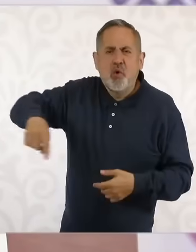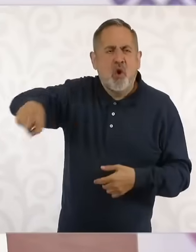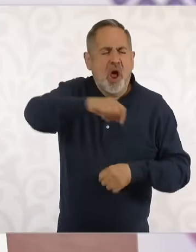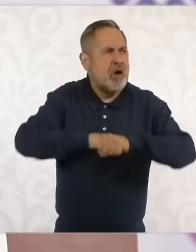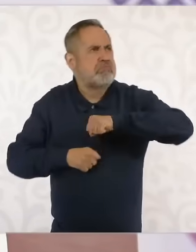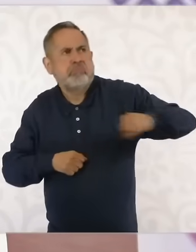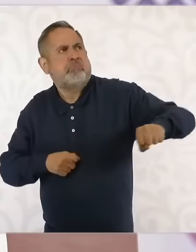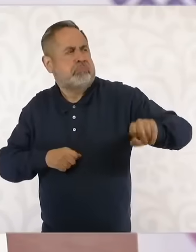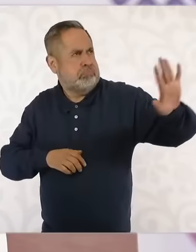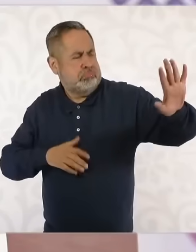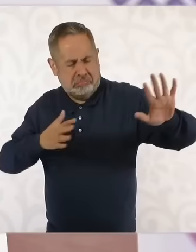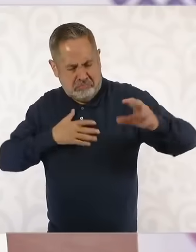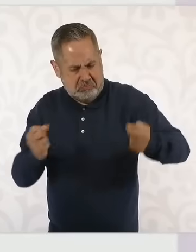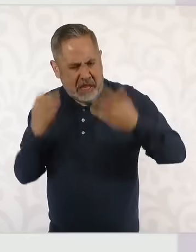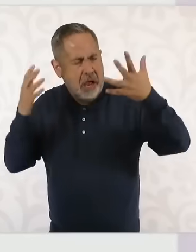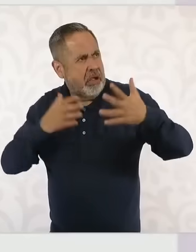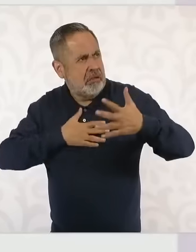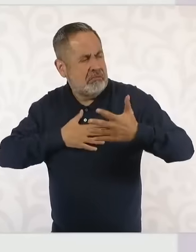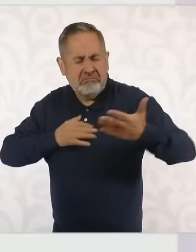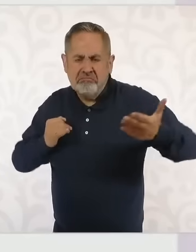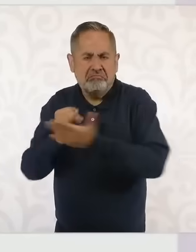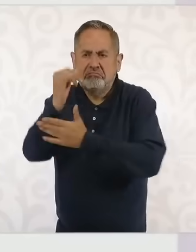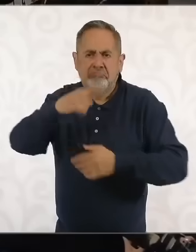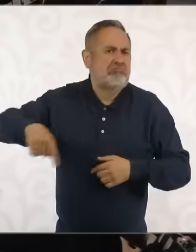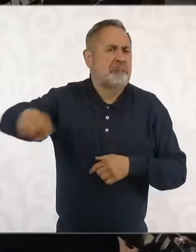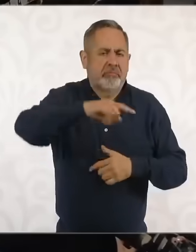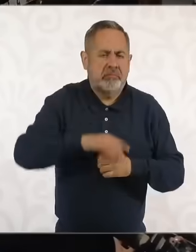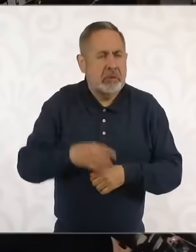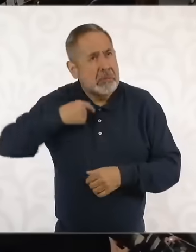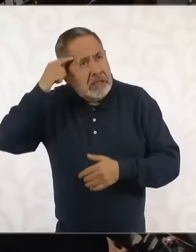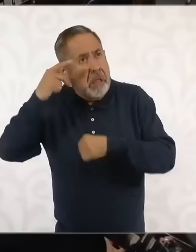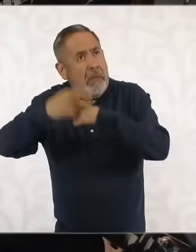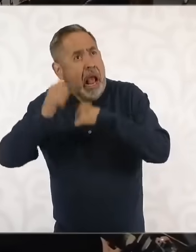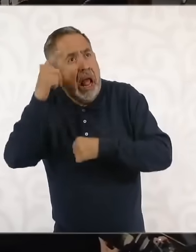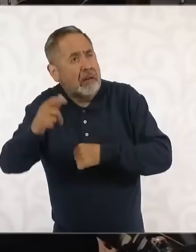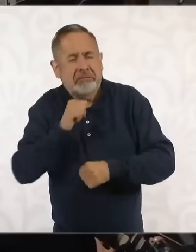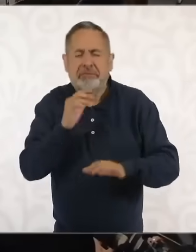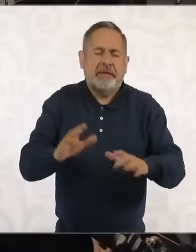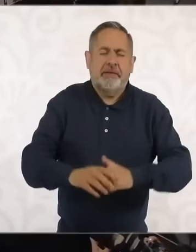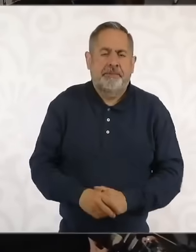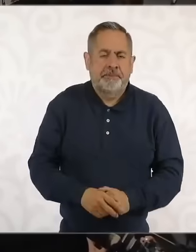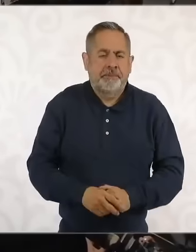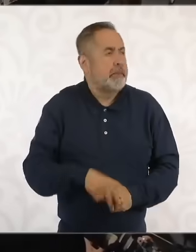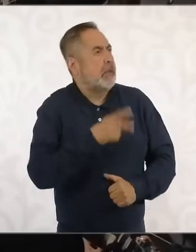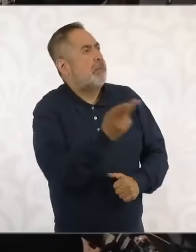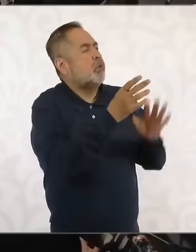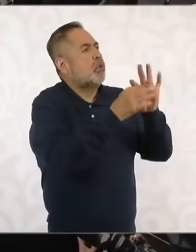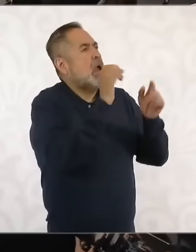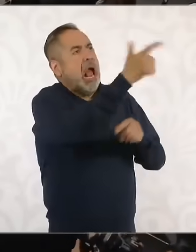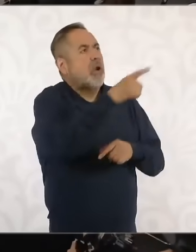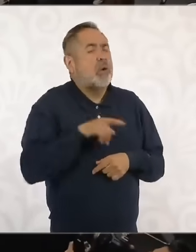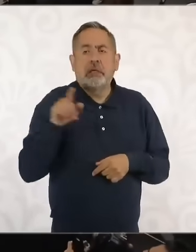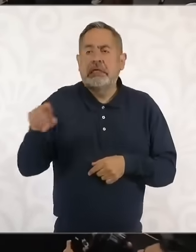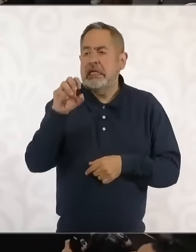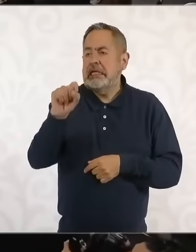Y no considero que haya riesgo. Gracias, Presidenta. Finalmente, saber si ya hubo comunicación desde la